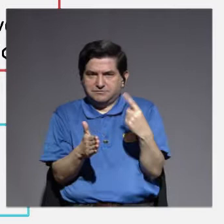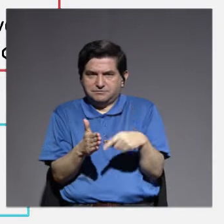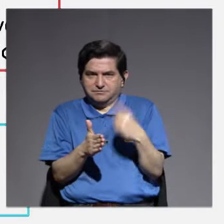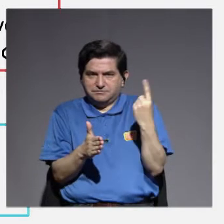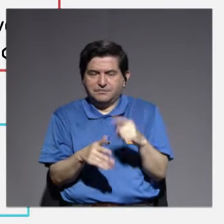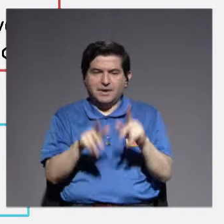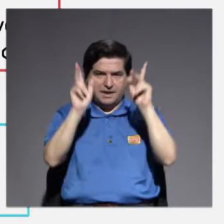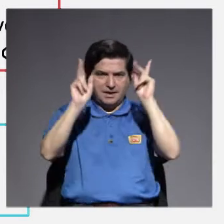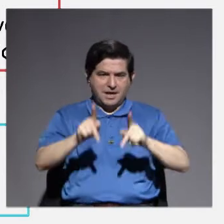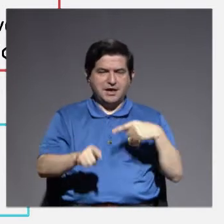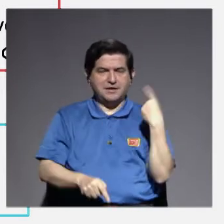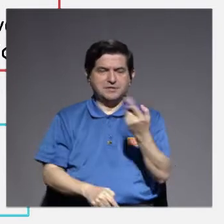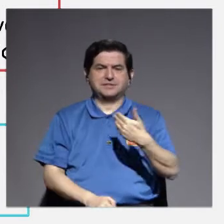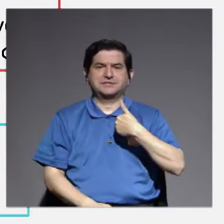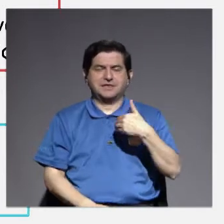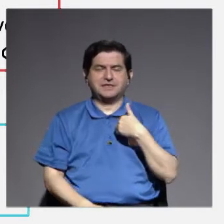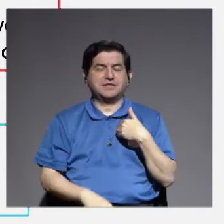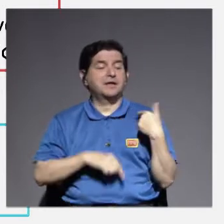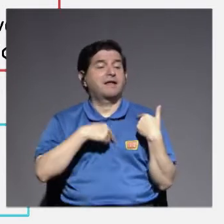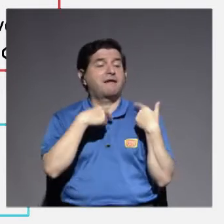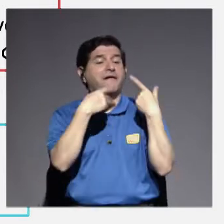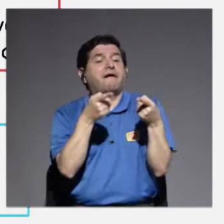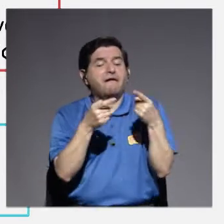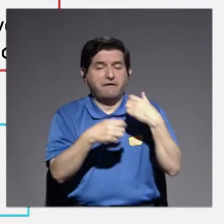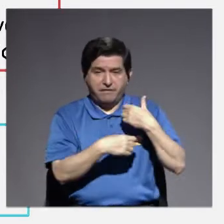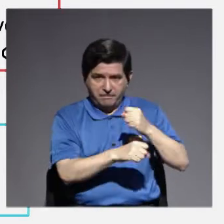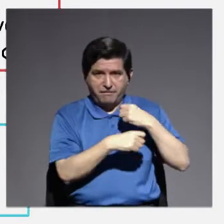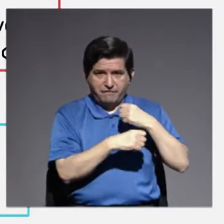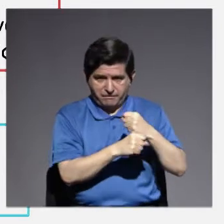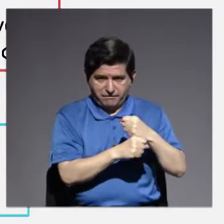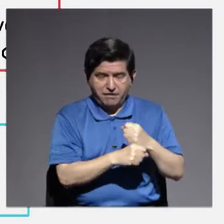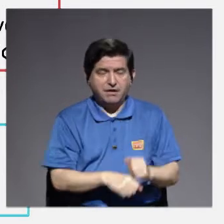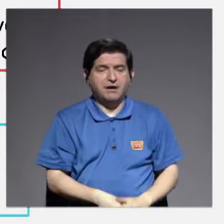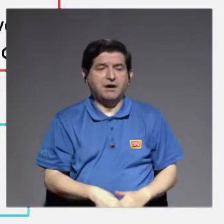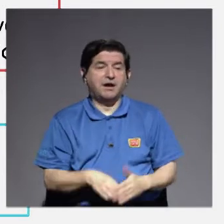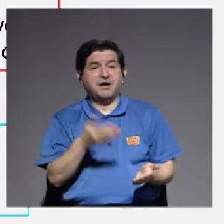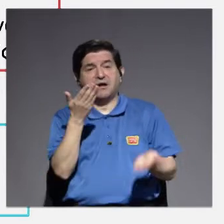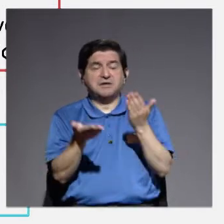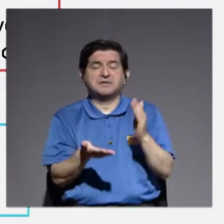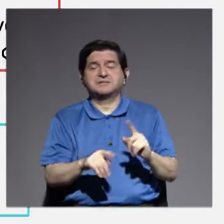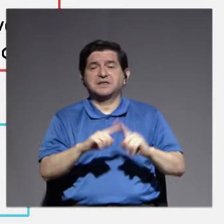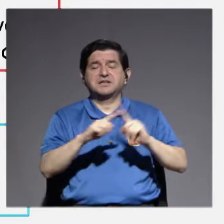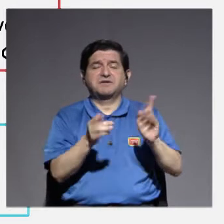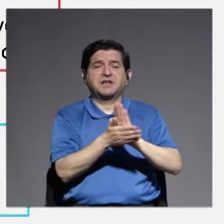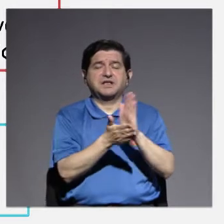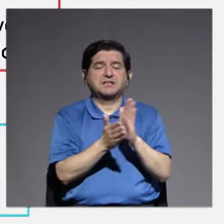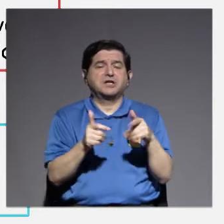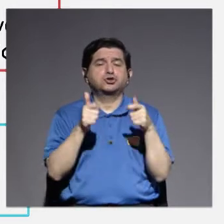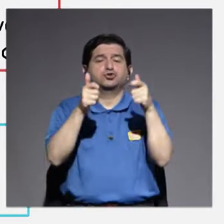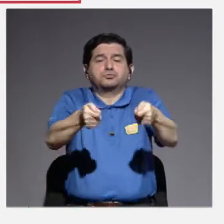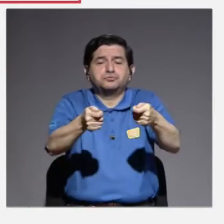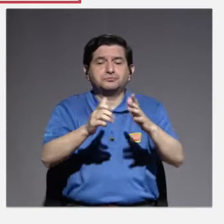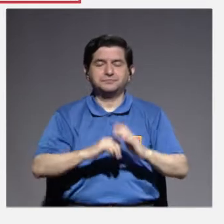el ciudadano siempre tiene que apersonarse a la municipalidad a entregar tal vez una serie de documentos.